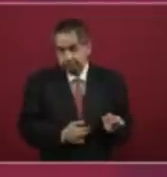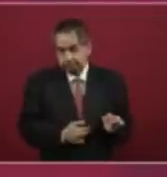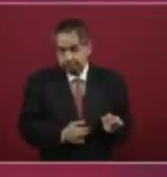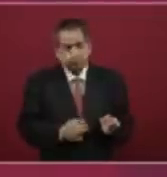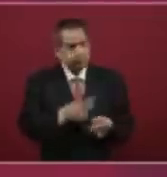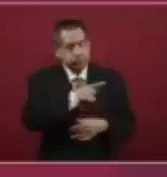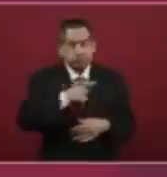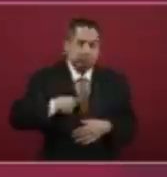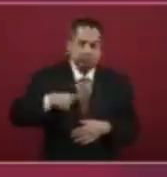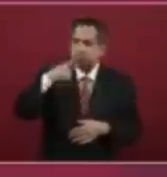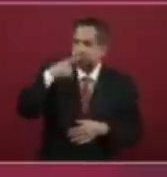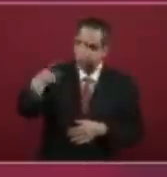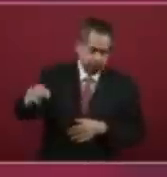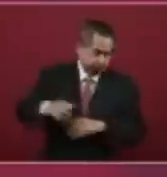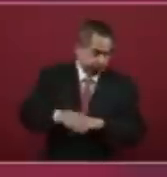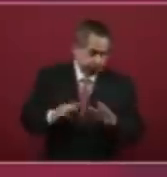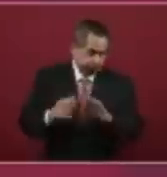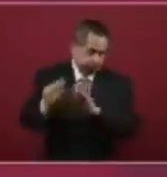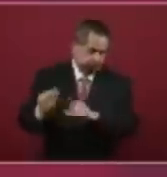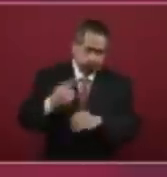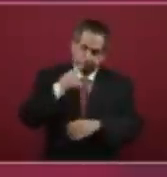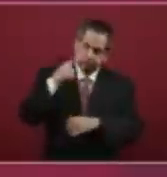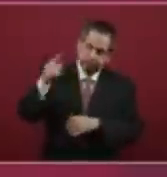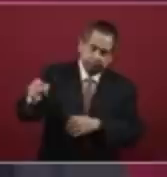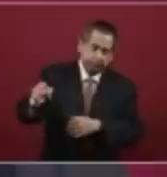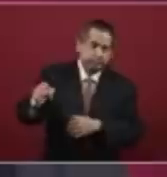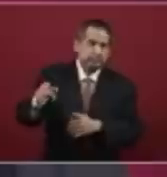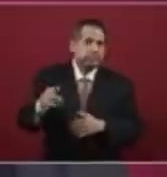sea denunciado ante